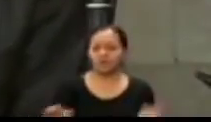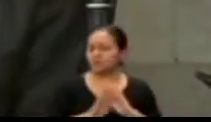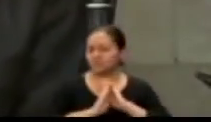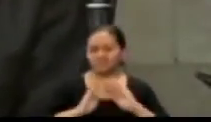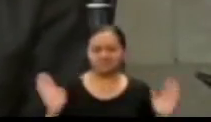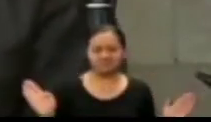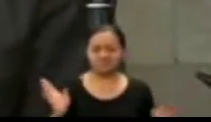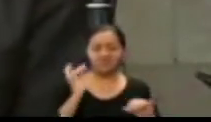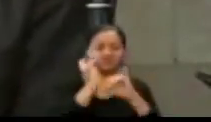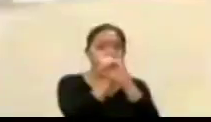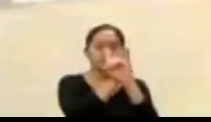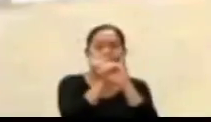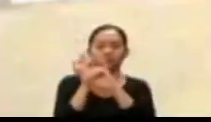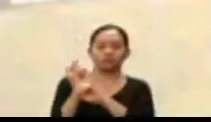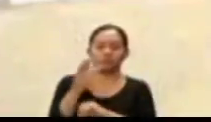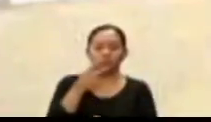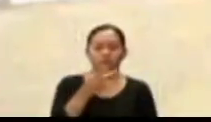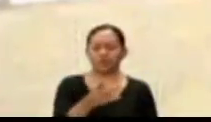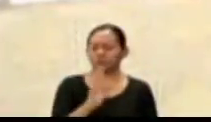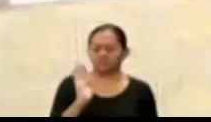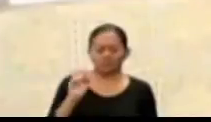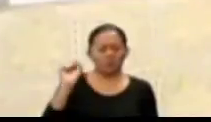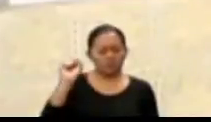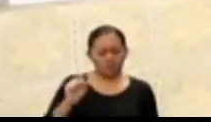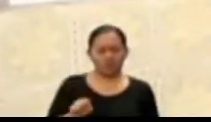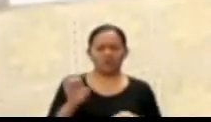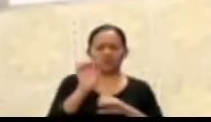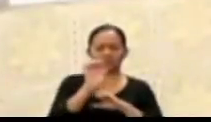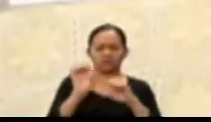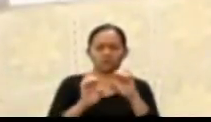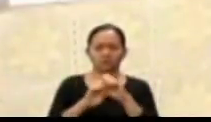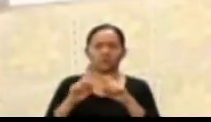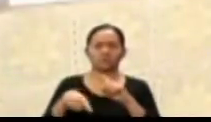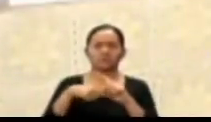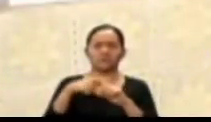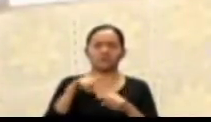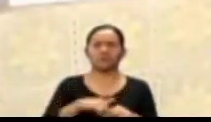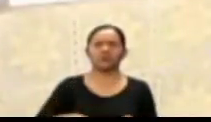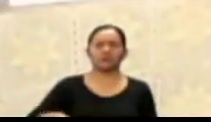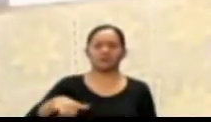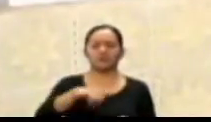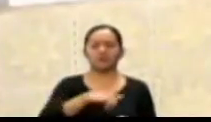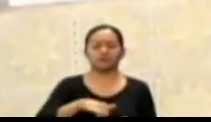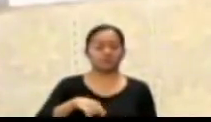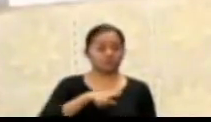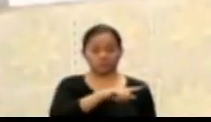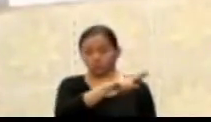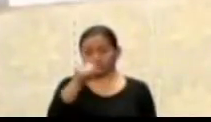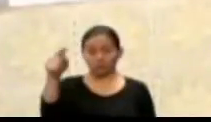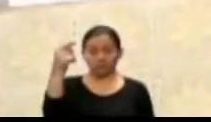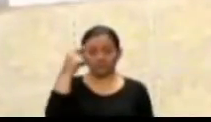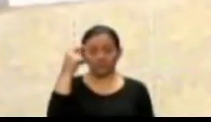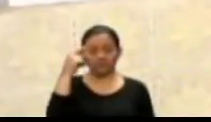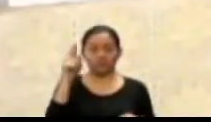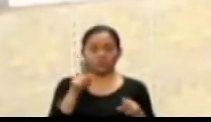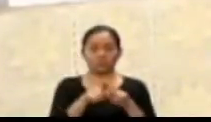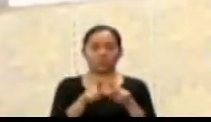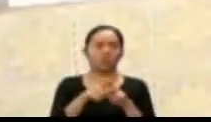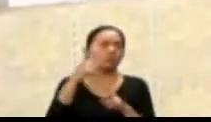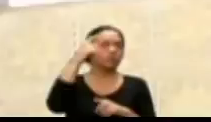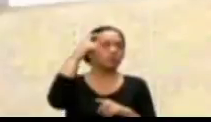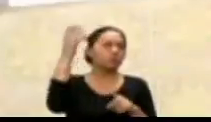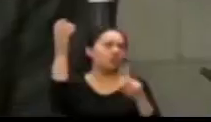entre instituciones y pueblo. Se puede construir una democracia real que, si ustedes piensan, obviamente puede ser una utopía, pero